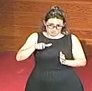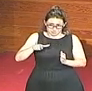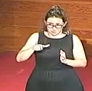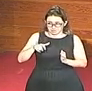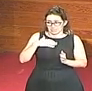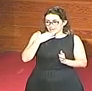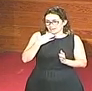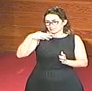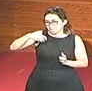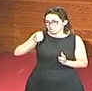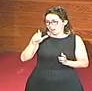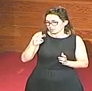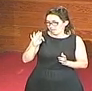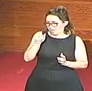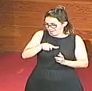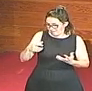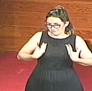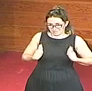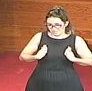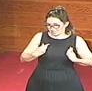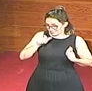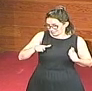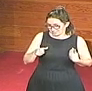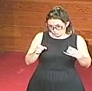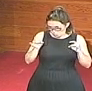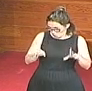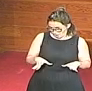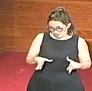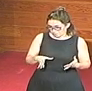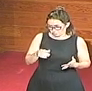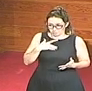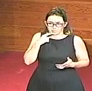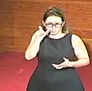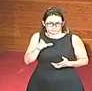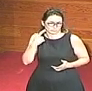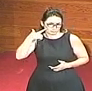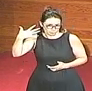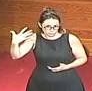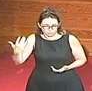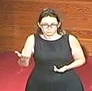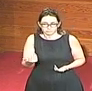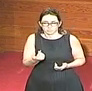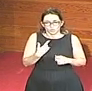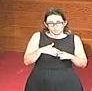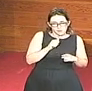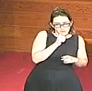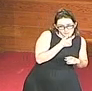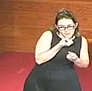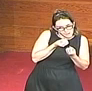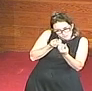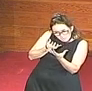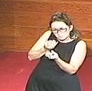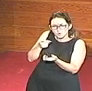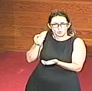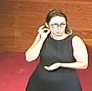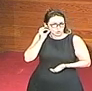de habitantes de Malta. Imaginaos lo popular que era. A veces metía cotilleos, era muy incisiva, muy dura, una mujer